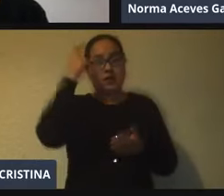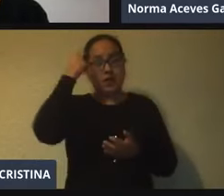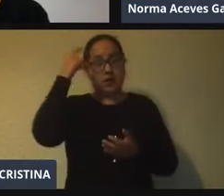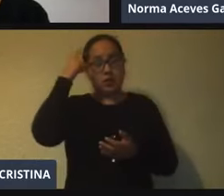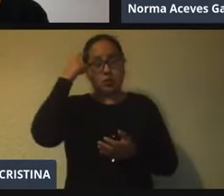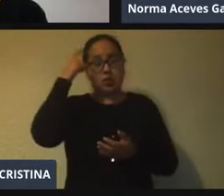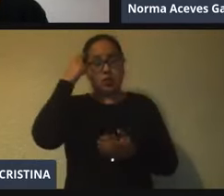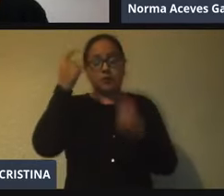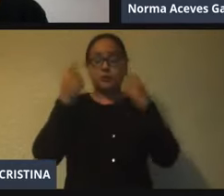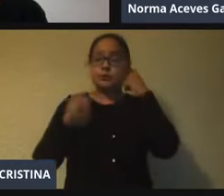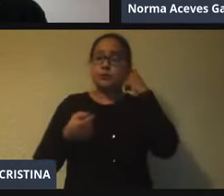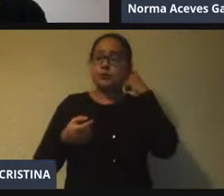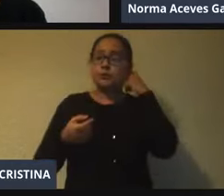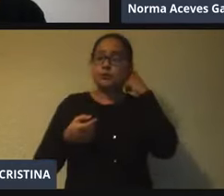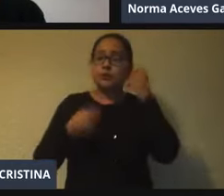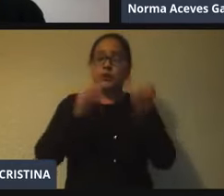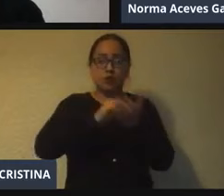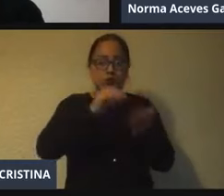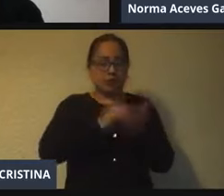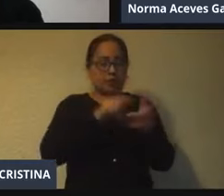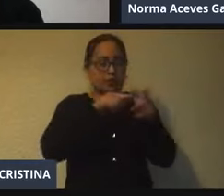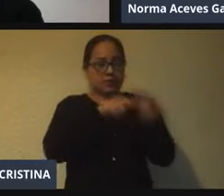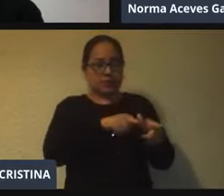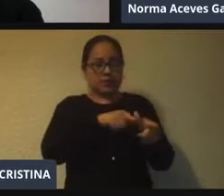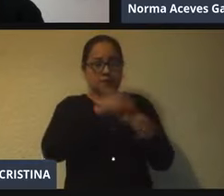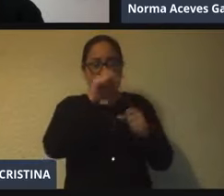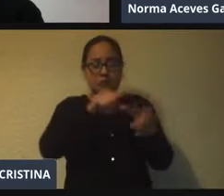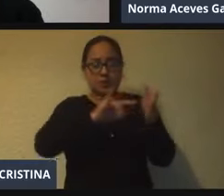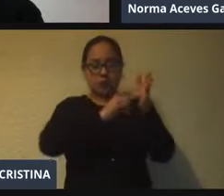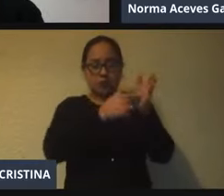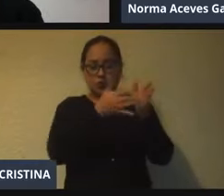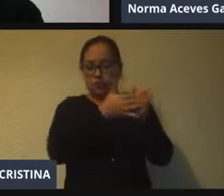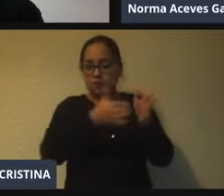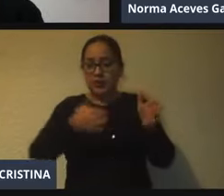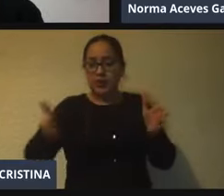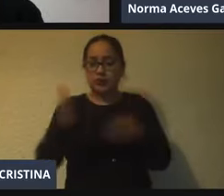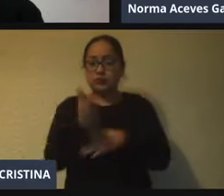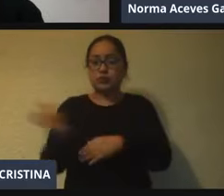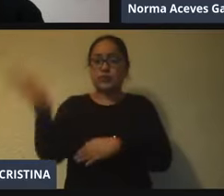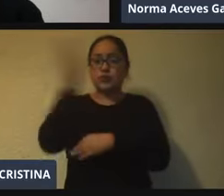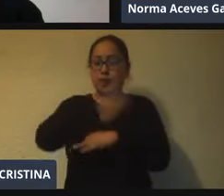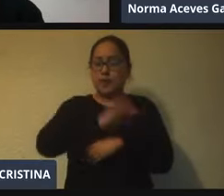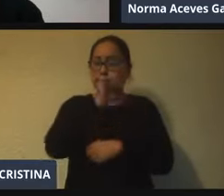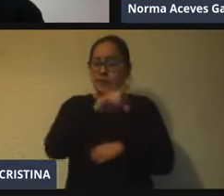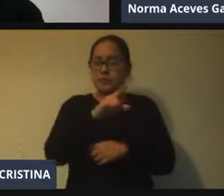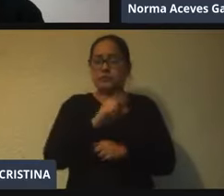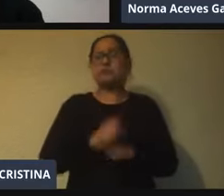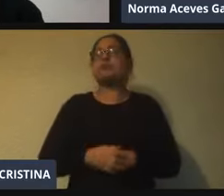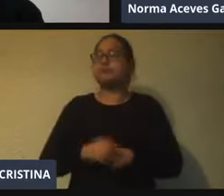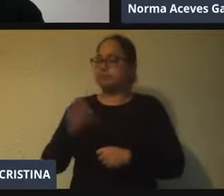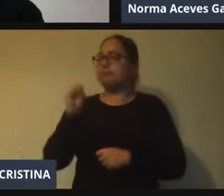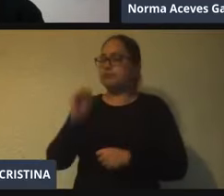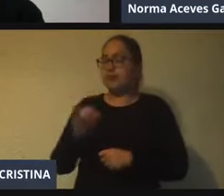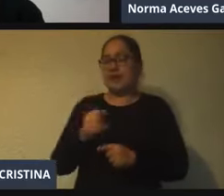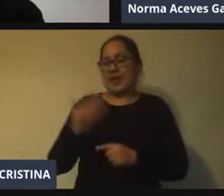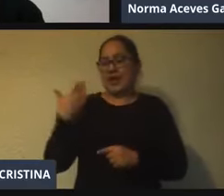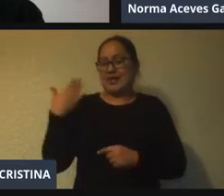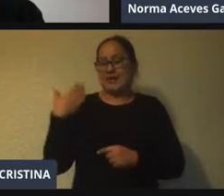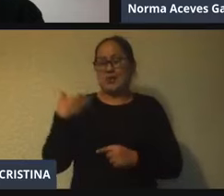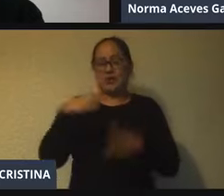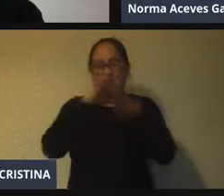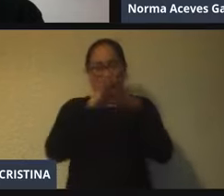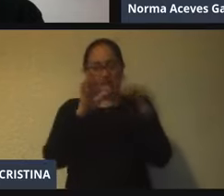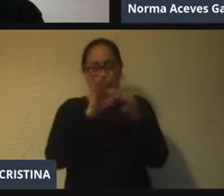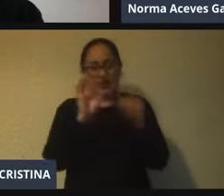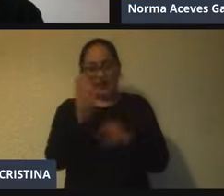mantener los horarios. Sí, porque yo les decía hace un momentito, recordemos que vamos a volver